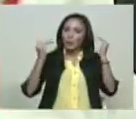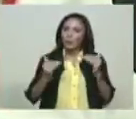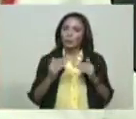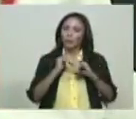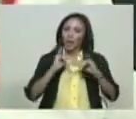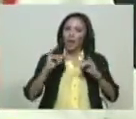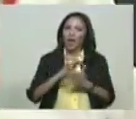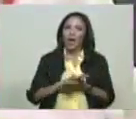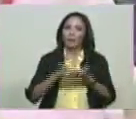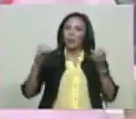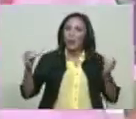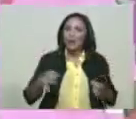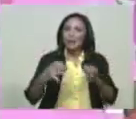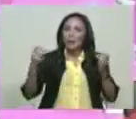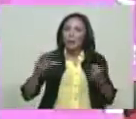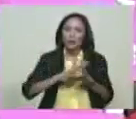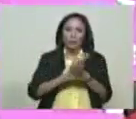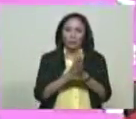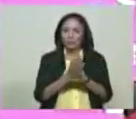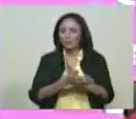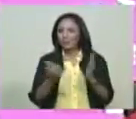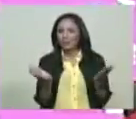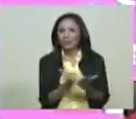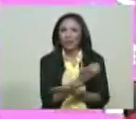y allí estuvieron al frente sí